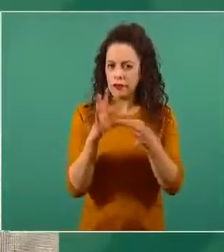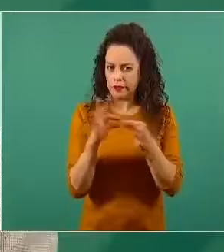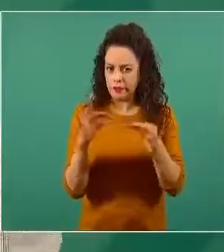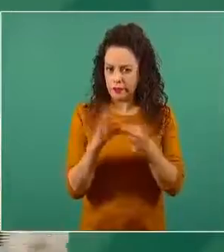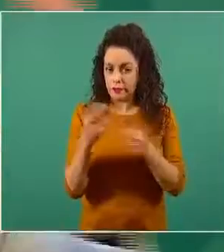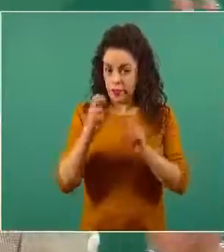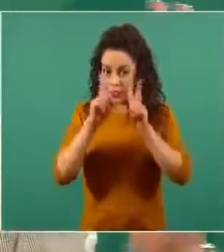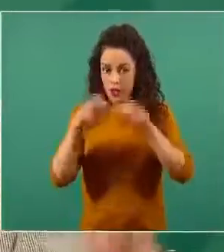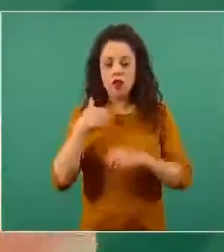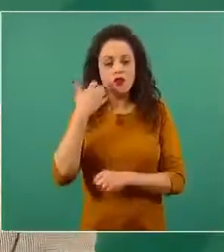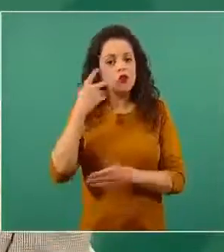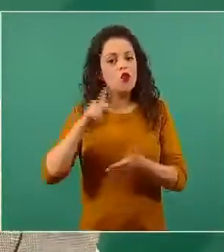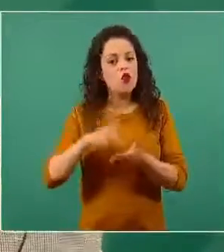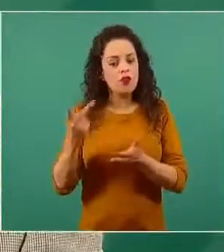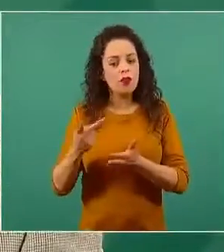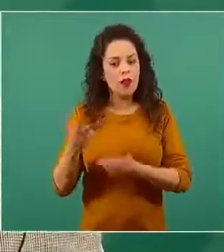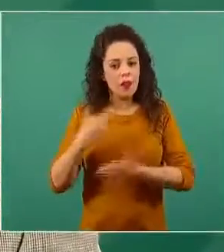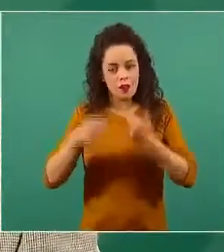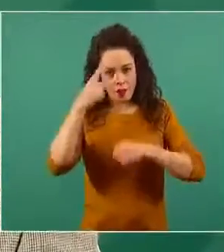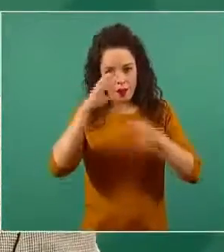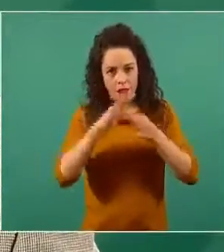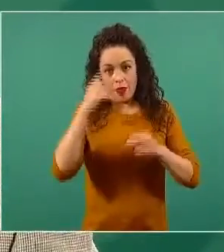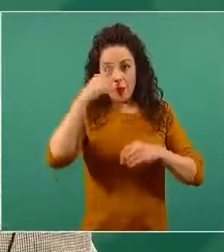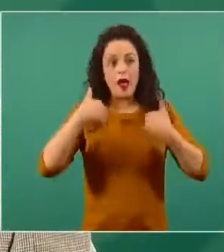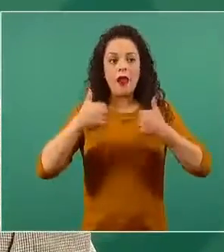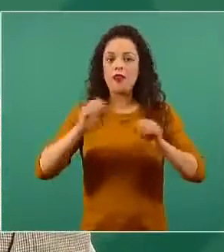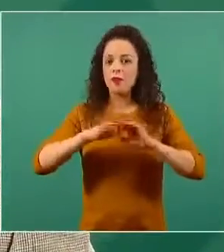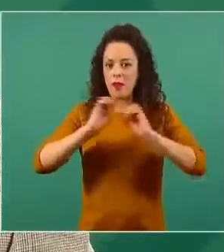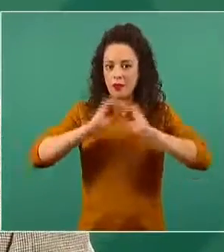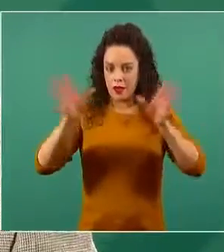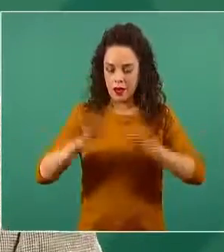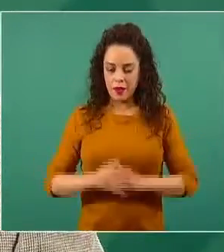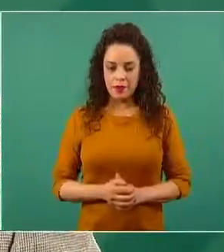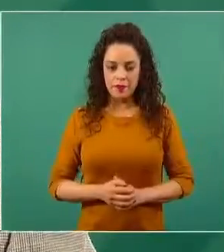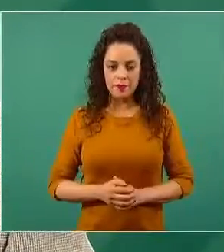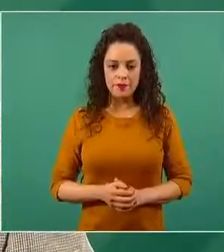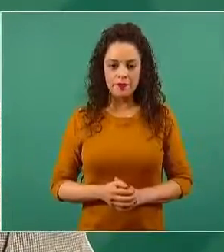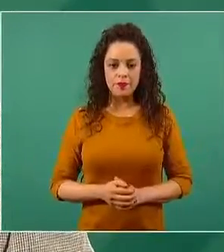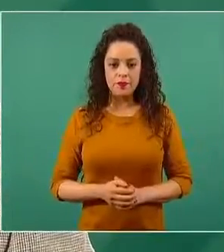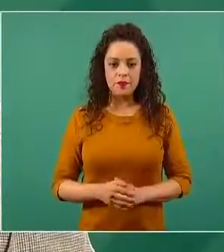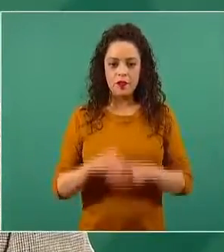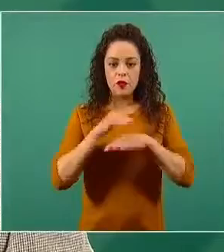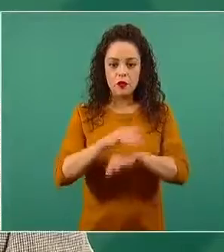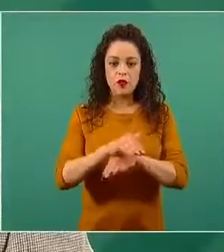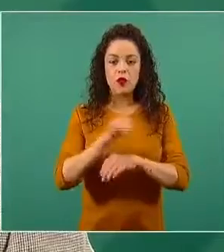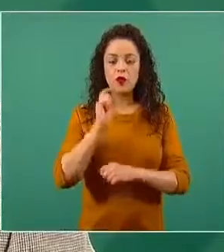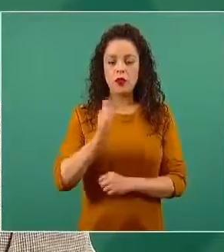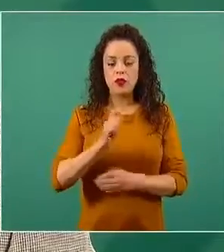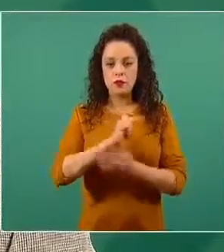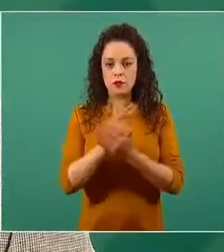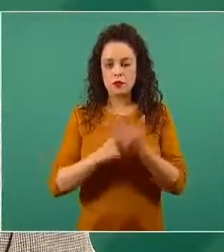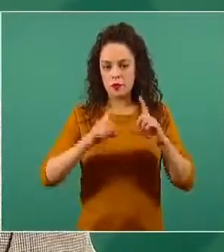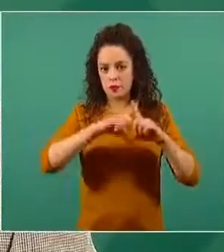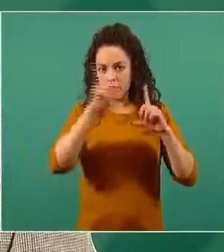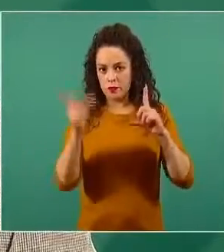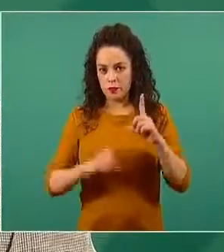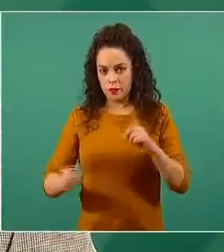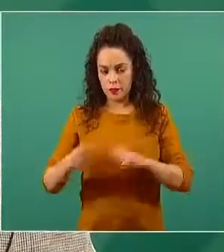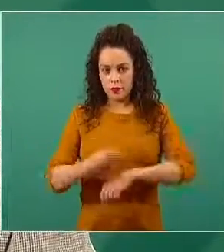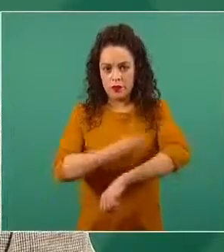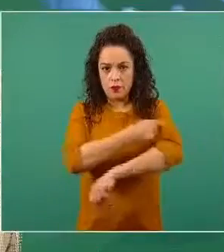retomar sobre esto para tener el panorama general. Nuestra Política Nacional de Vacunación contra el virus SARS-CoV-2 para